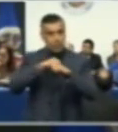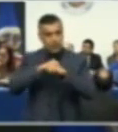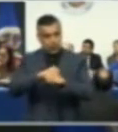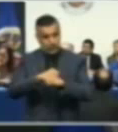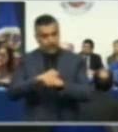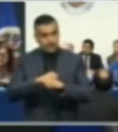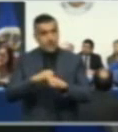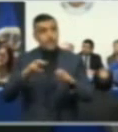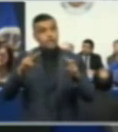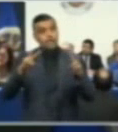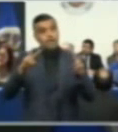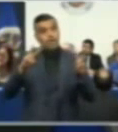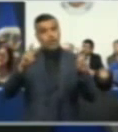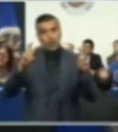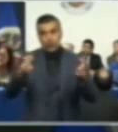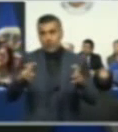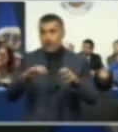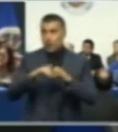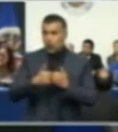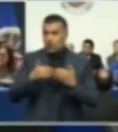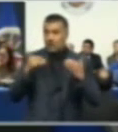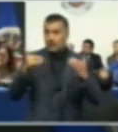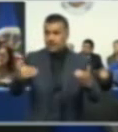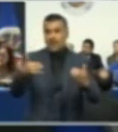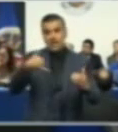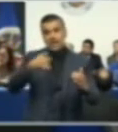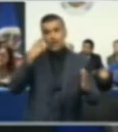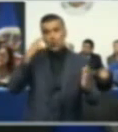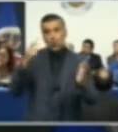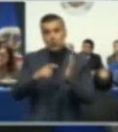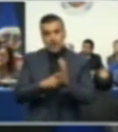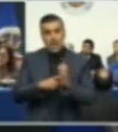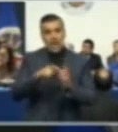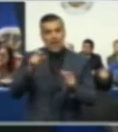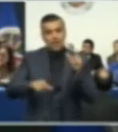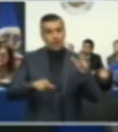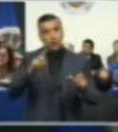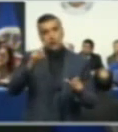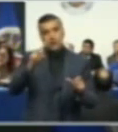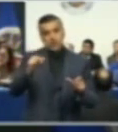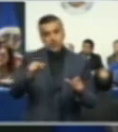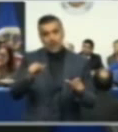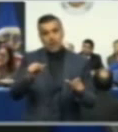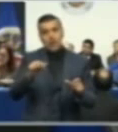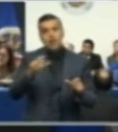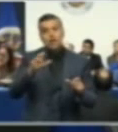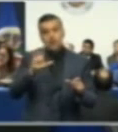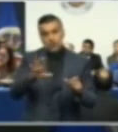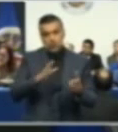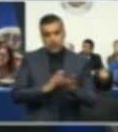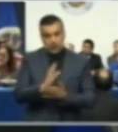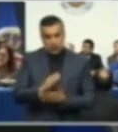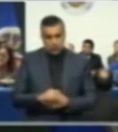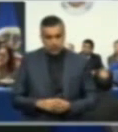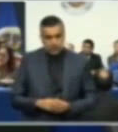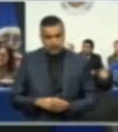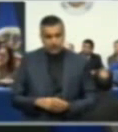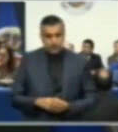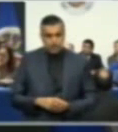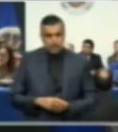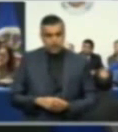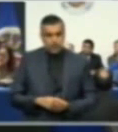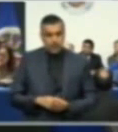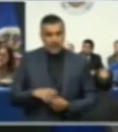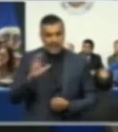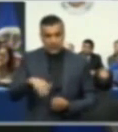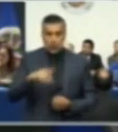¿no? Es un tema de cómo avanzar en reconocer en las personas con discapacidad en sujetos de derechos, que esa es la